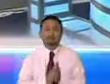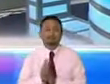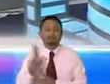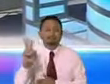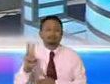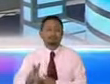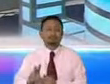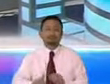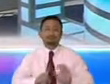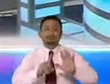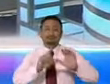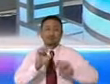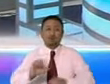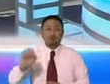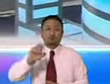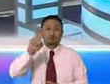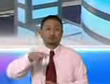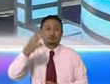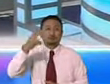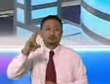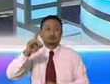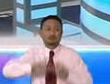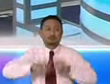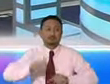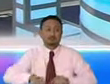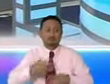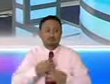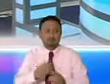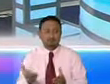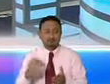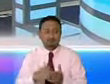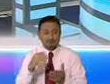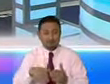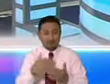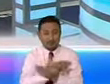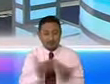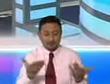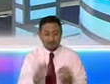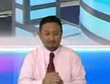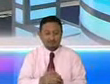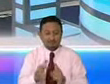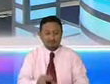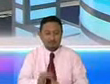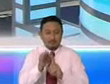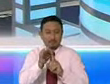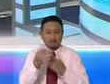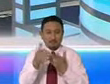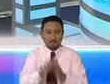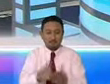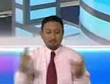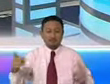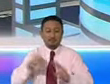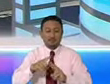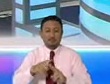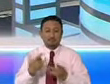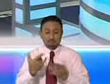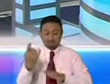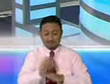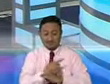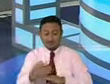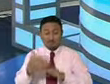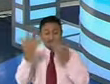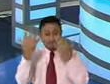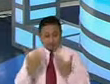Viernes 6 de octubre del 2017, amigos, es un gusto estar nuevamente con ustedes en la emisión estelar del Comercio TV, finalizando esta semana